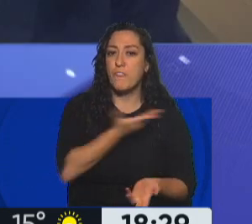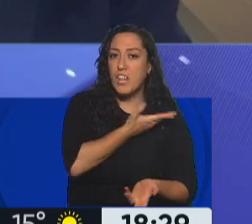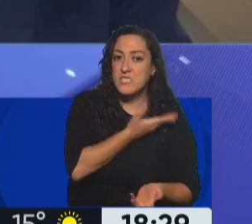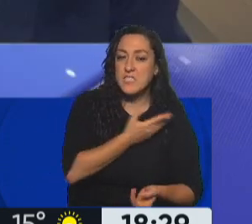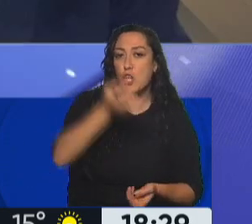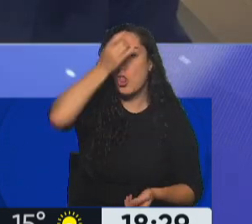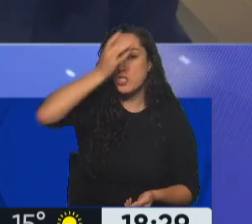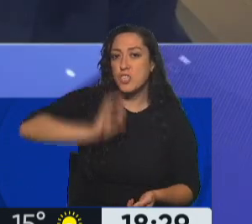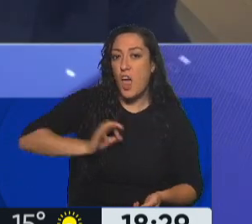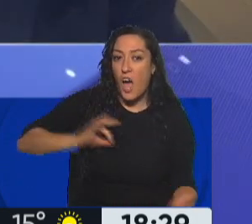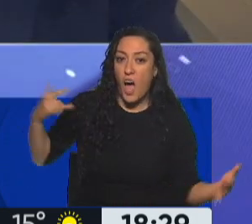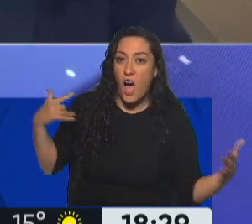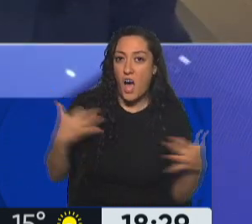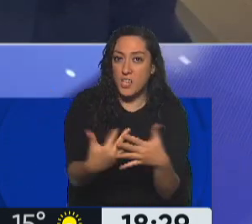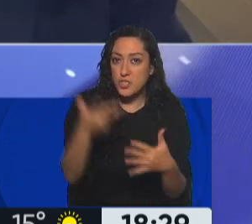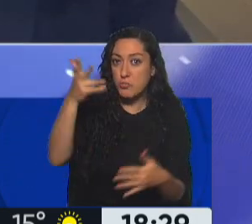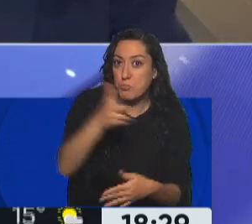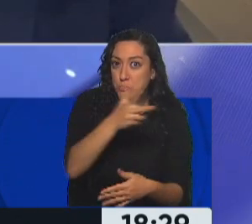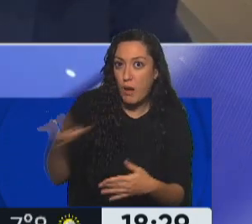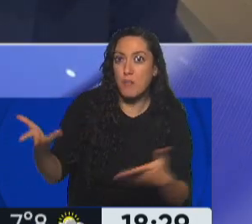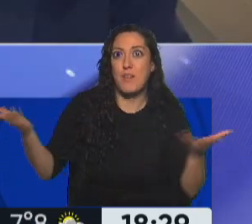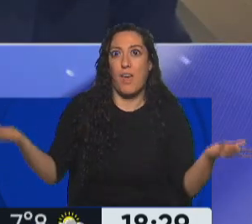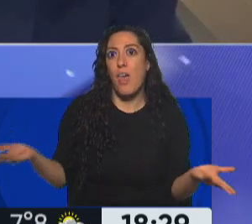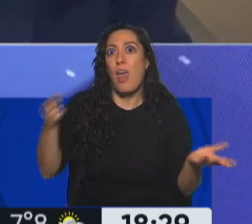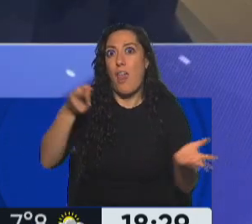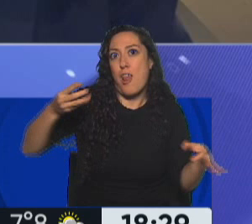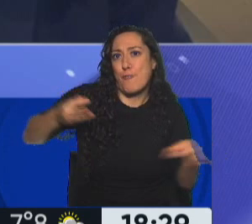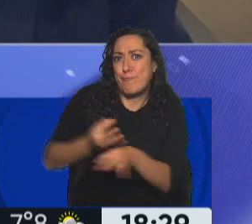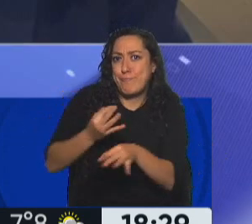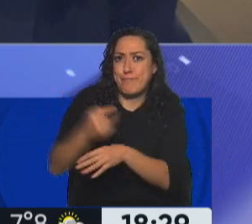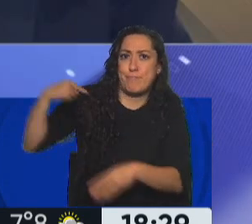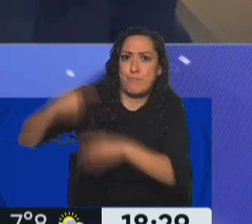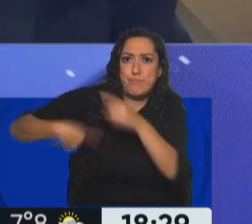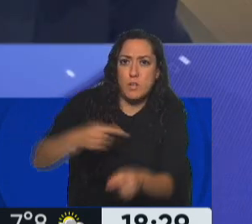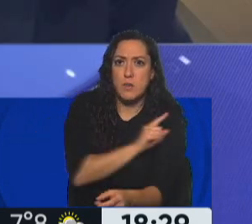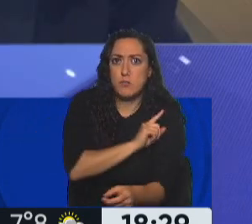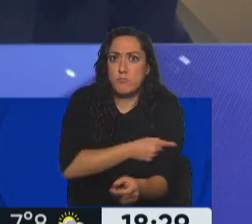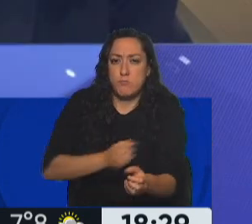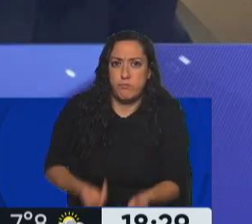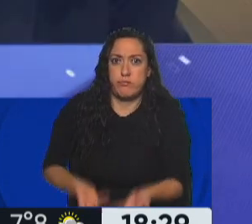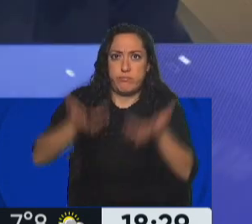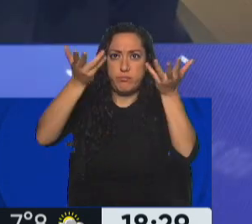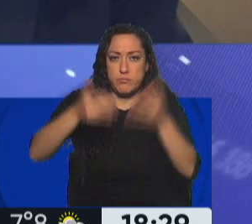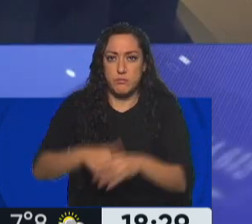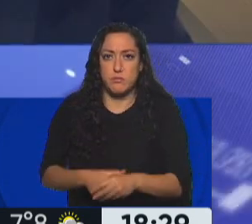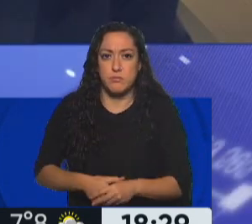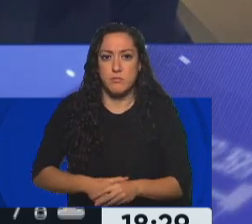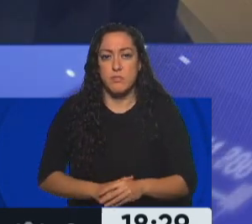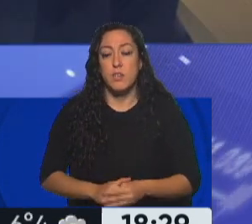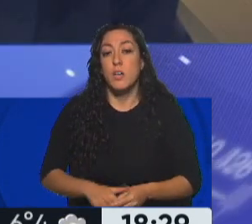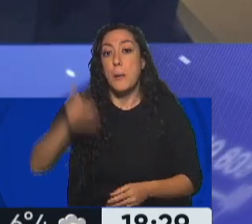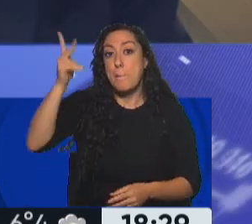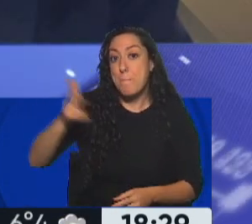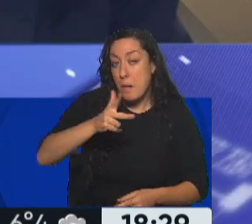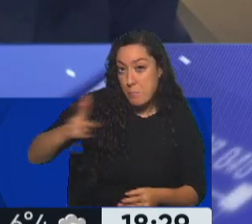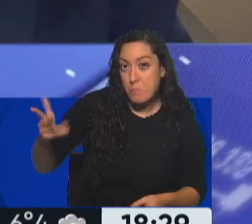estos 12 años de papado, un legado que comienza a potenciarse, ¿no? Y el otro día lo decíamos, un Papa Francisco